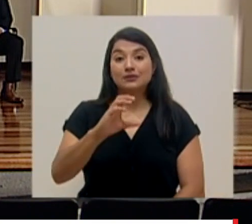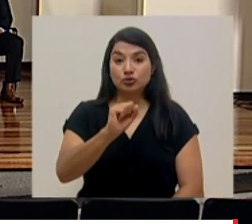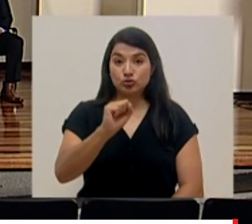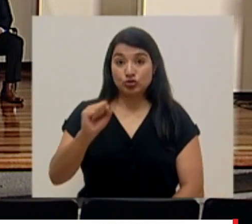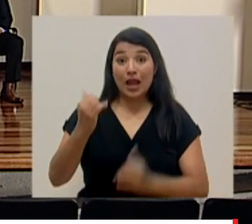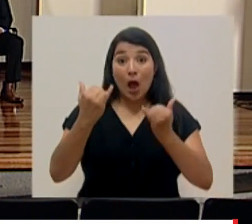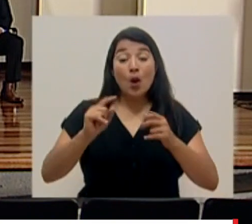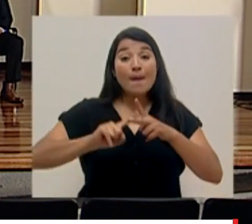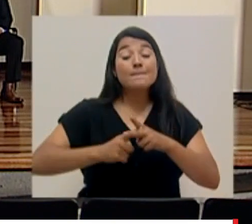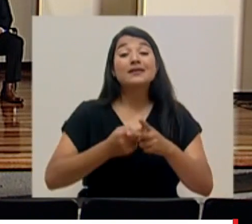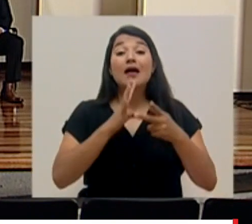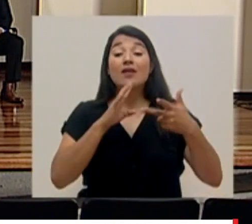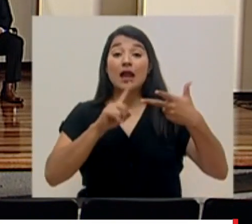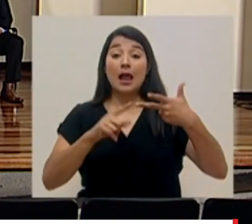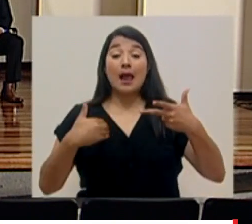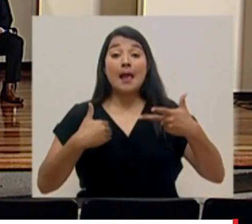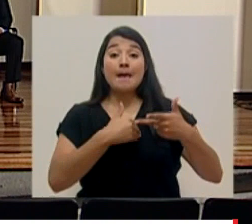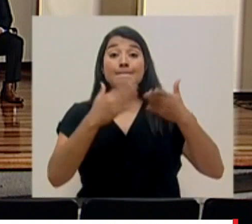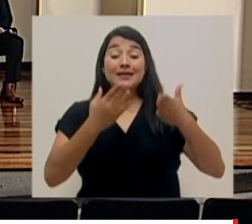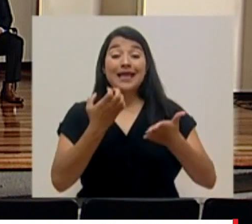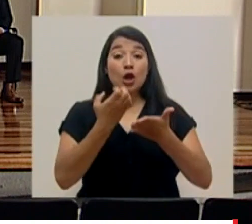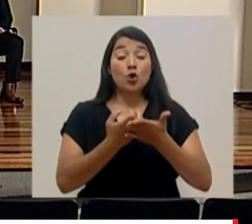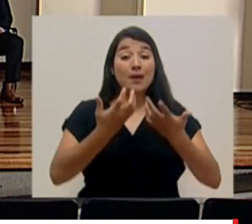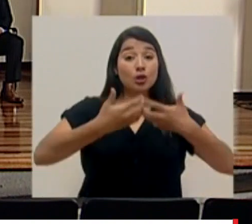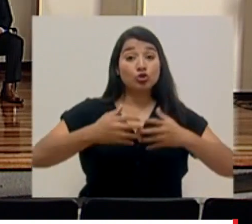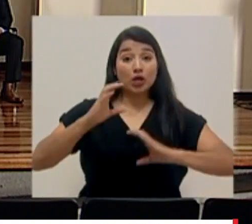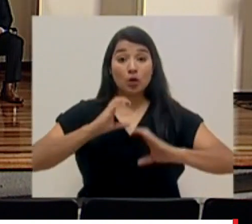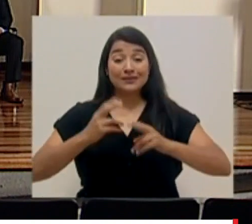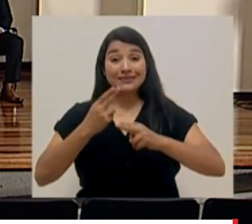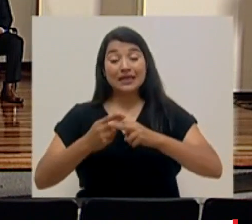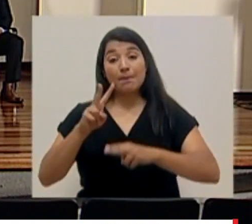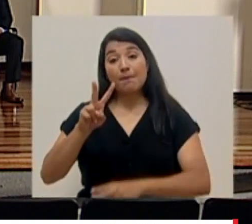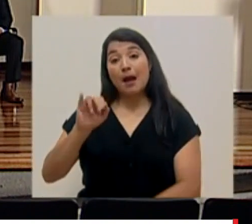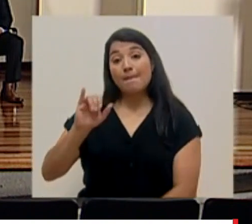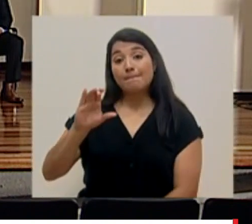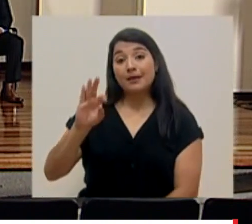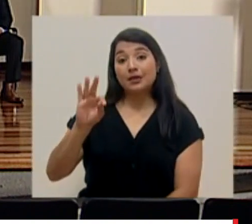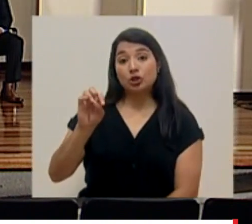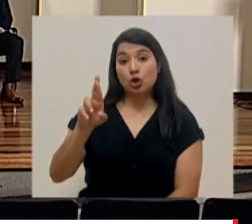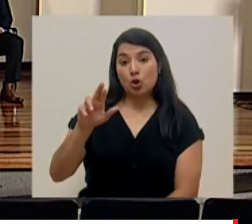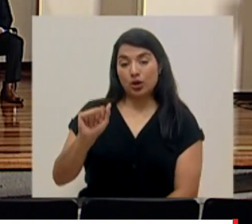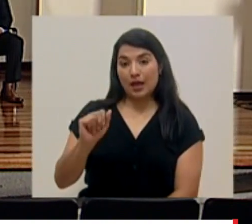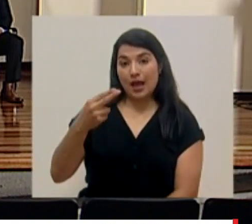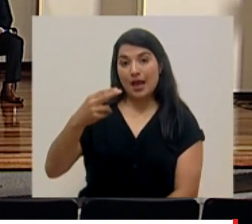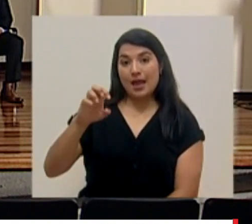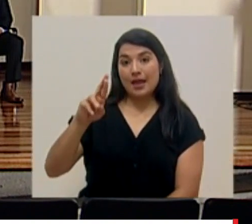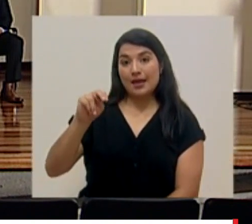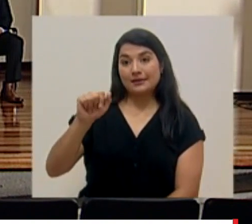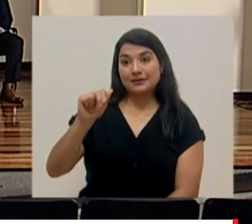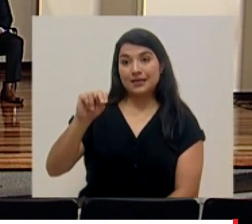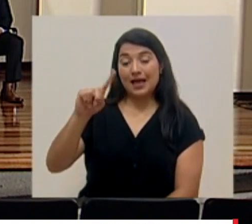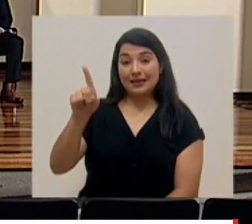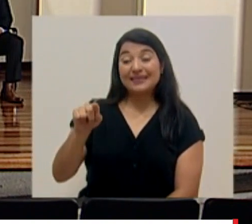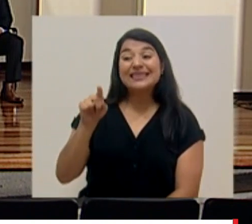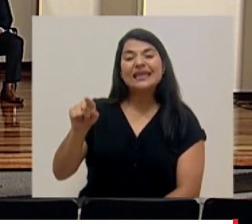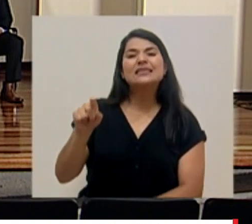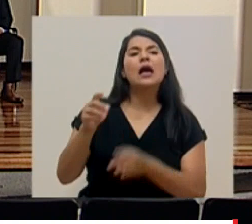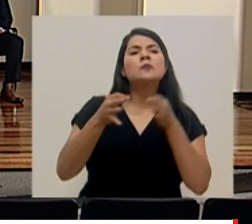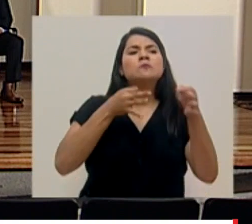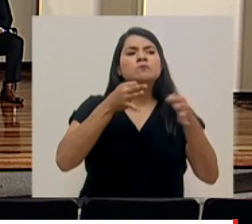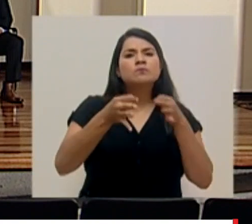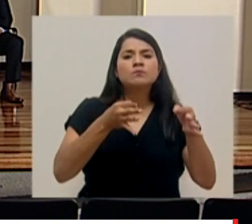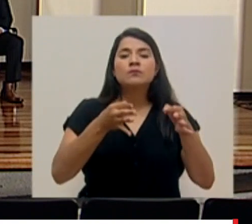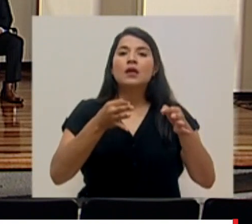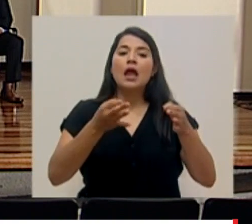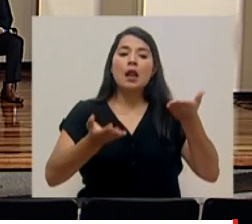la señora ministra de Economía, Industria y Comercio, doña Victoria Hernández, quien nos va a detallar este balance de la actividad comercial con el